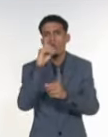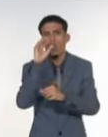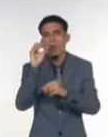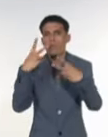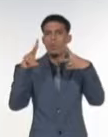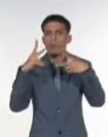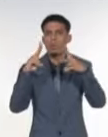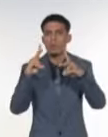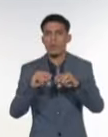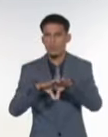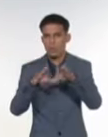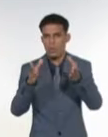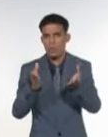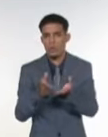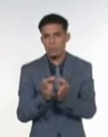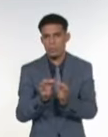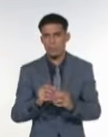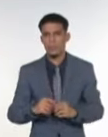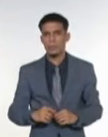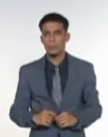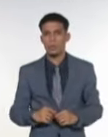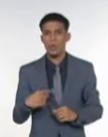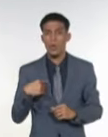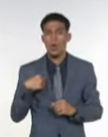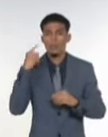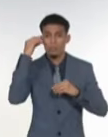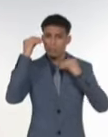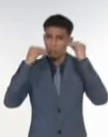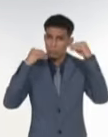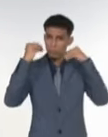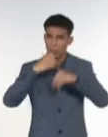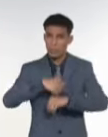han formado en Garabato. Y es eso, yo pienso que los actores